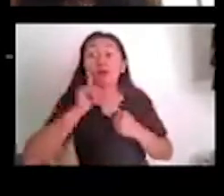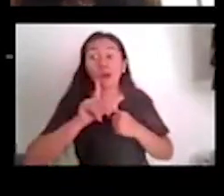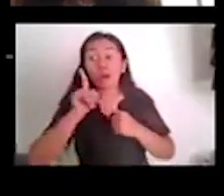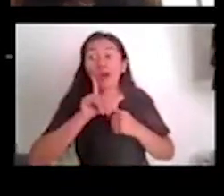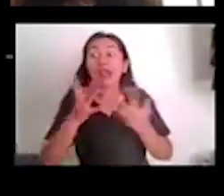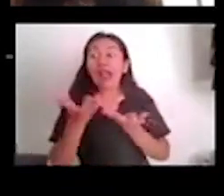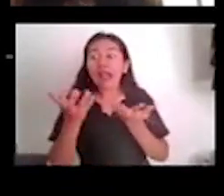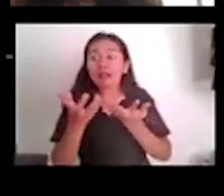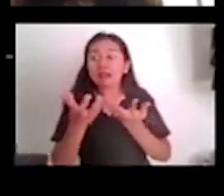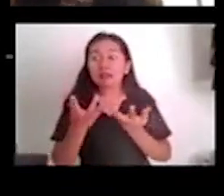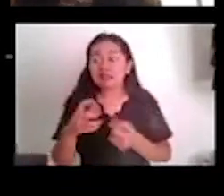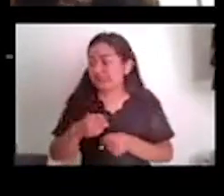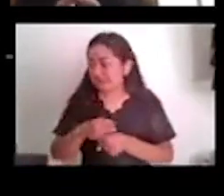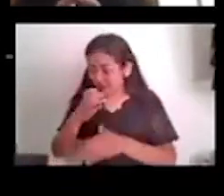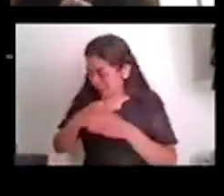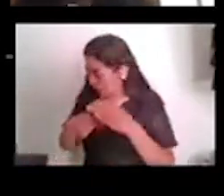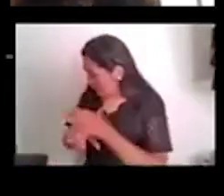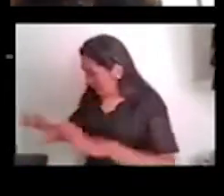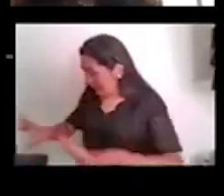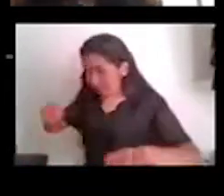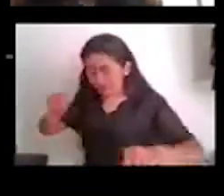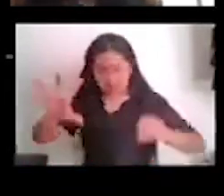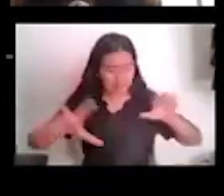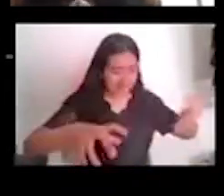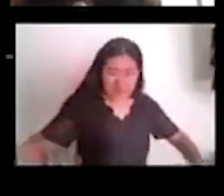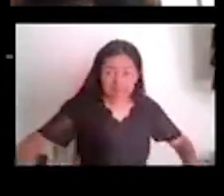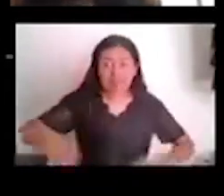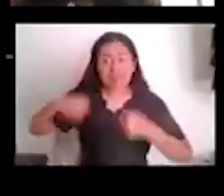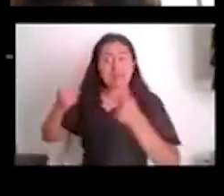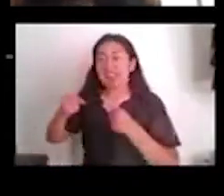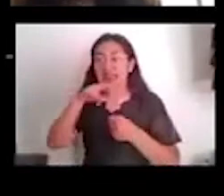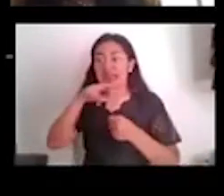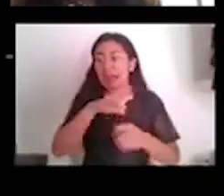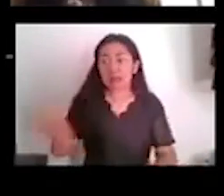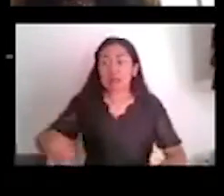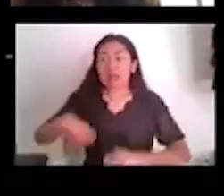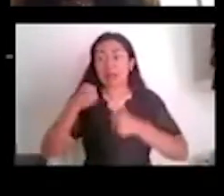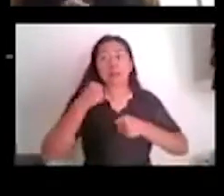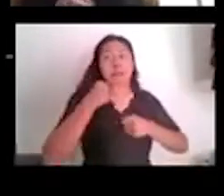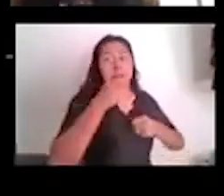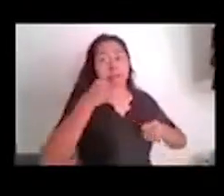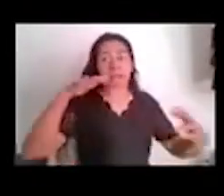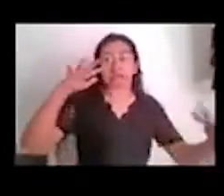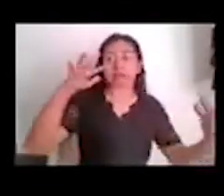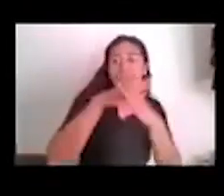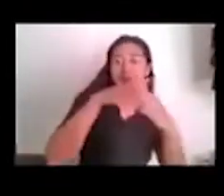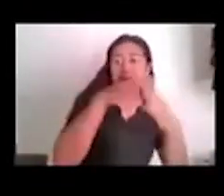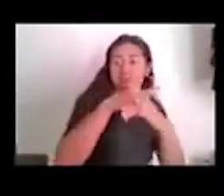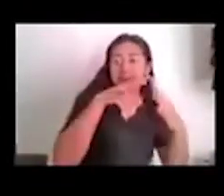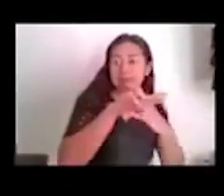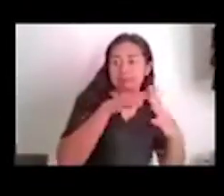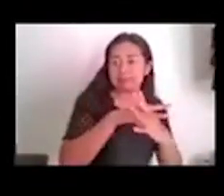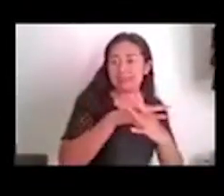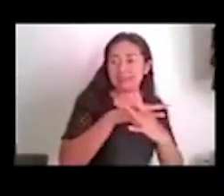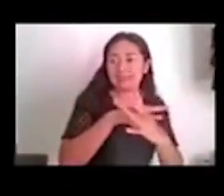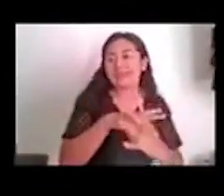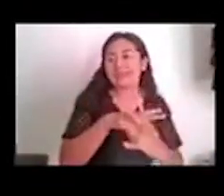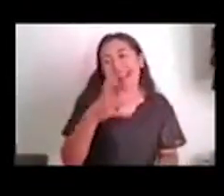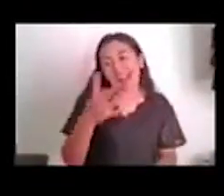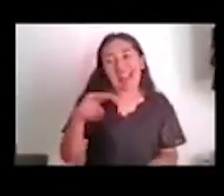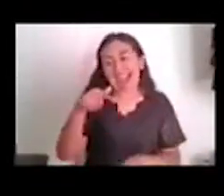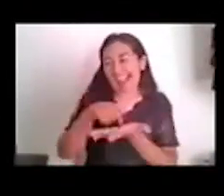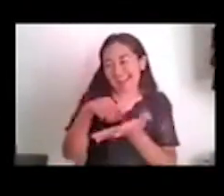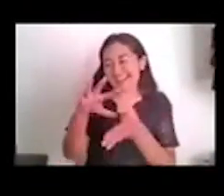pueden, lo que tienen a la mano, y se van a la guerra. Ellas entran a la guerra, y por eso Novo le dice la guerra de las